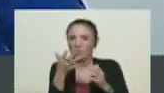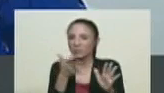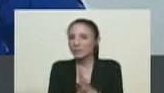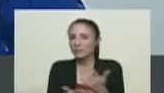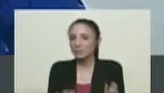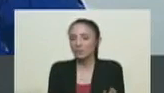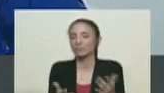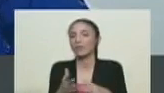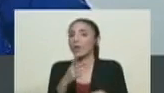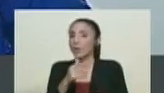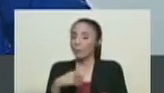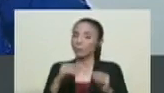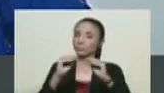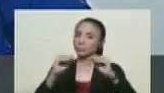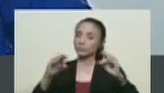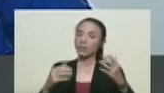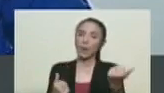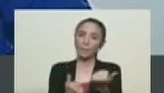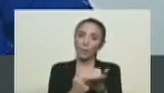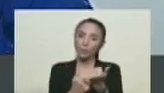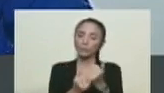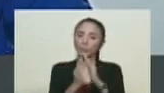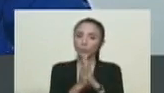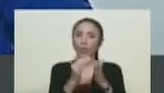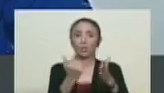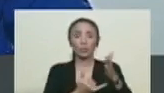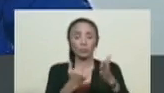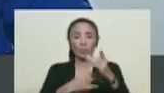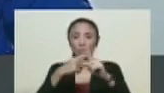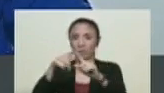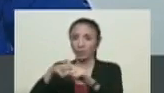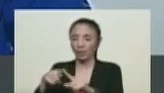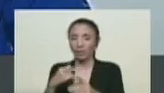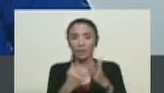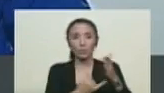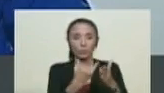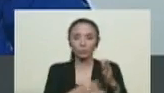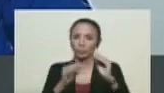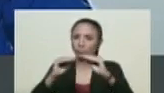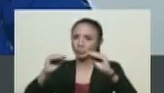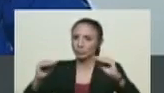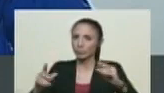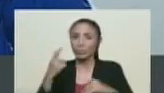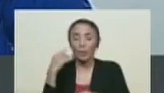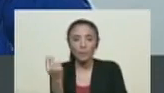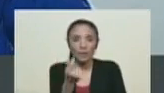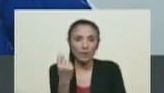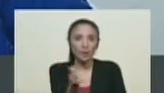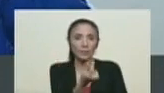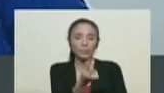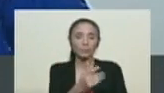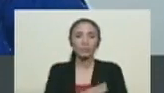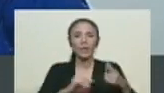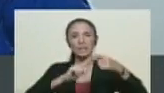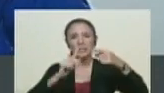apoyo de las instituciones. Máxima alerta a todas las instituciones, a Corpoelec,